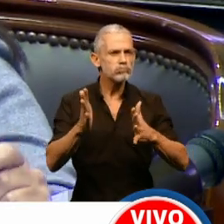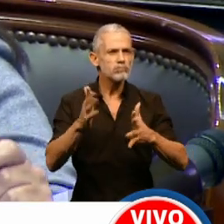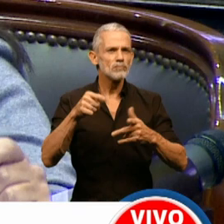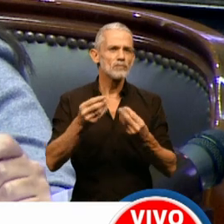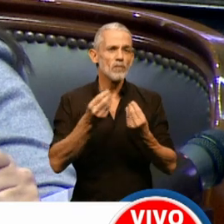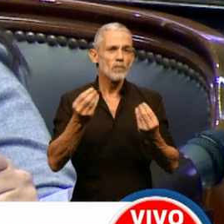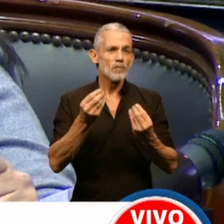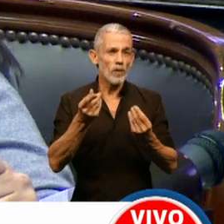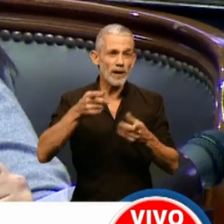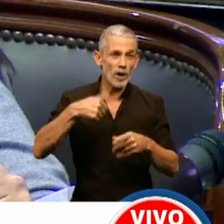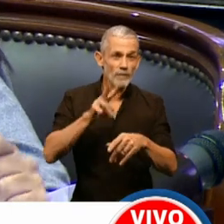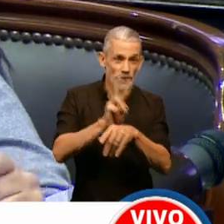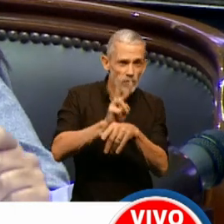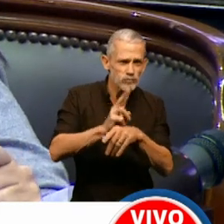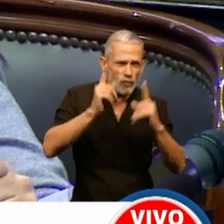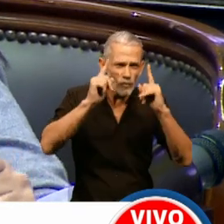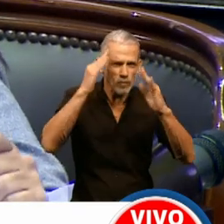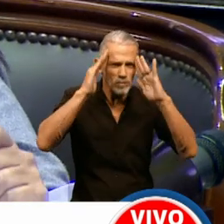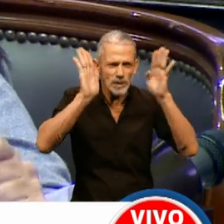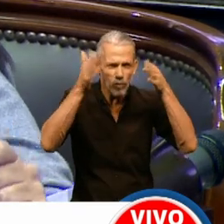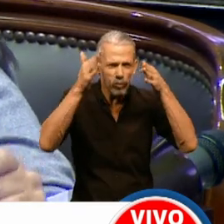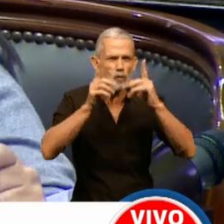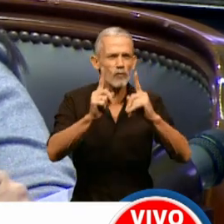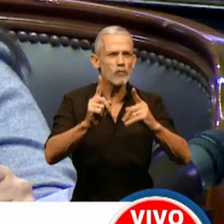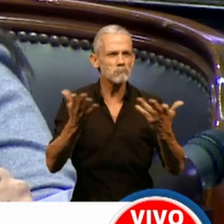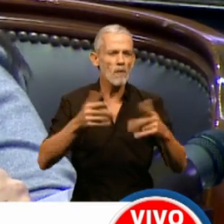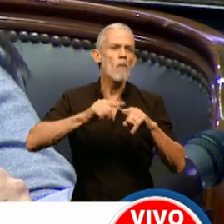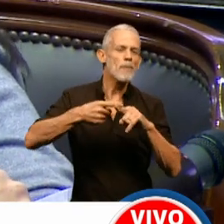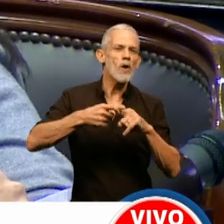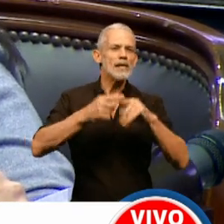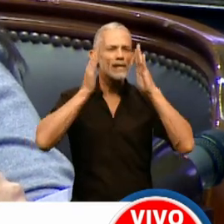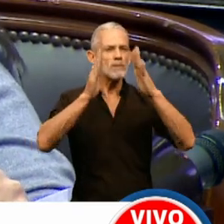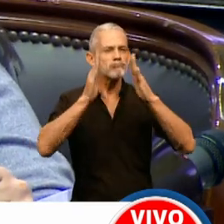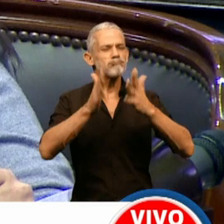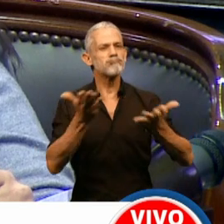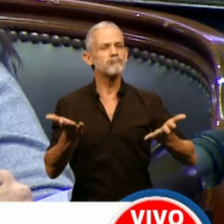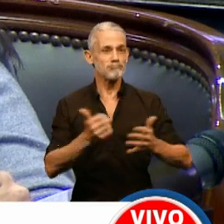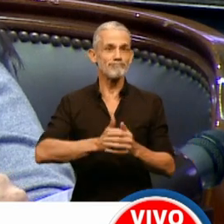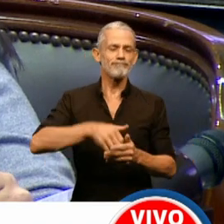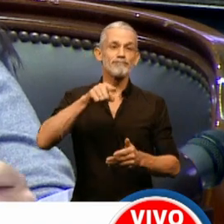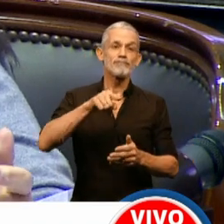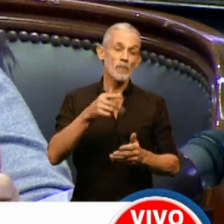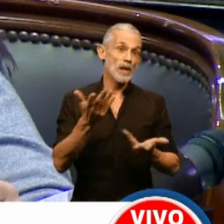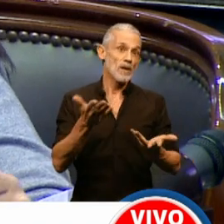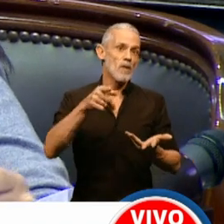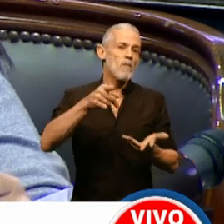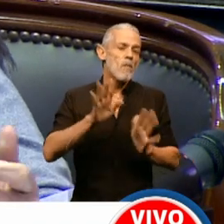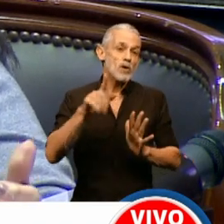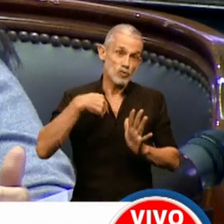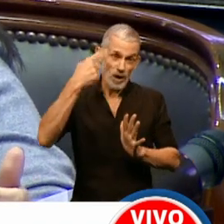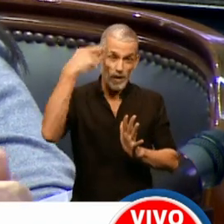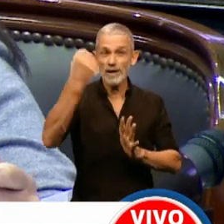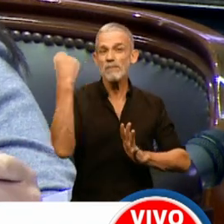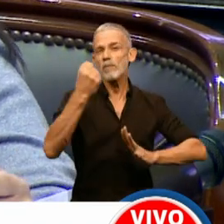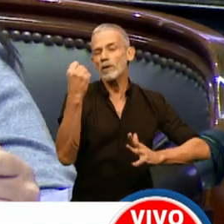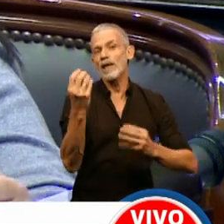conservador por supuesto politizado y la verdad que por eso me parece importante